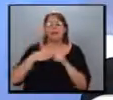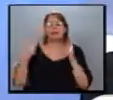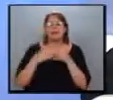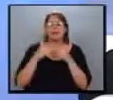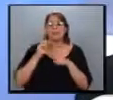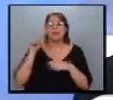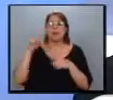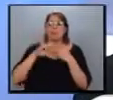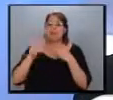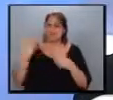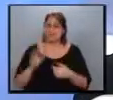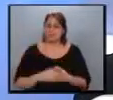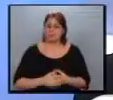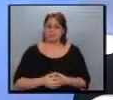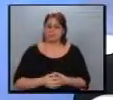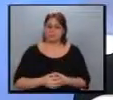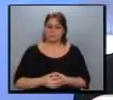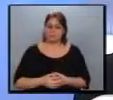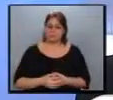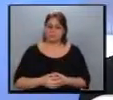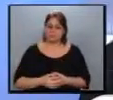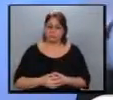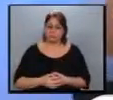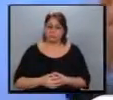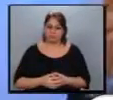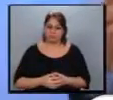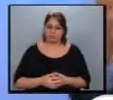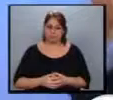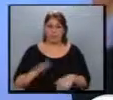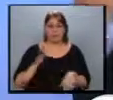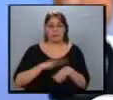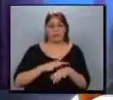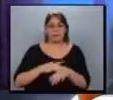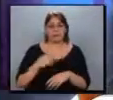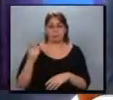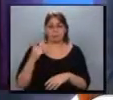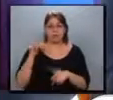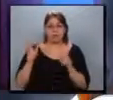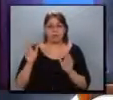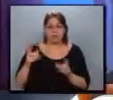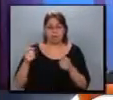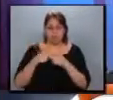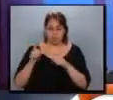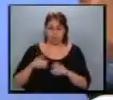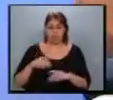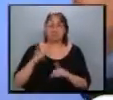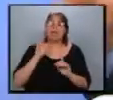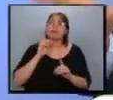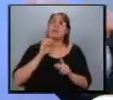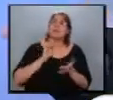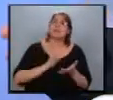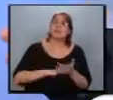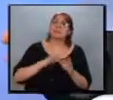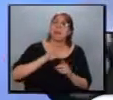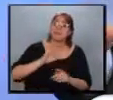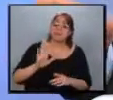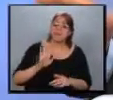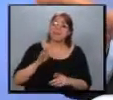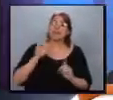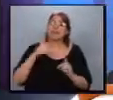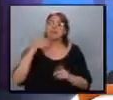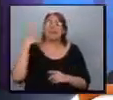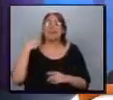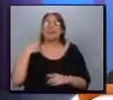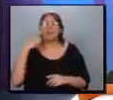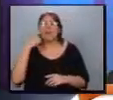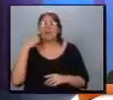su marido, a los que los hace responsables. No solo de las amenazas, sino también, ¿viste el accidente que tuvo Garfunkel